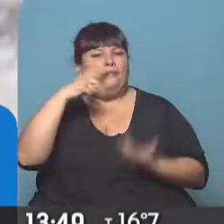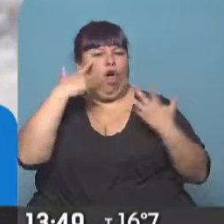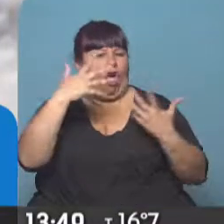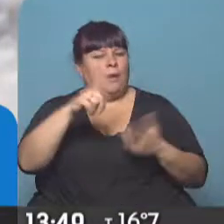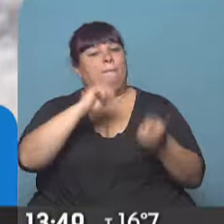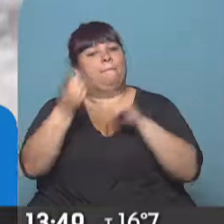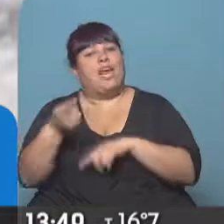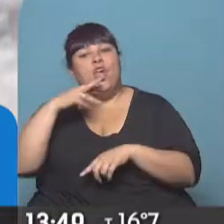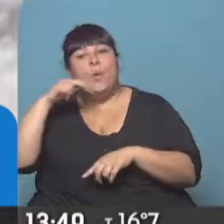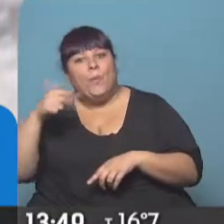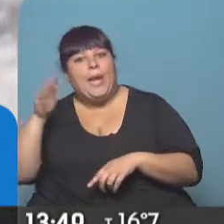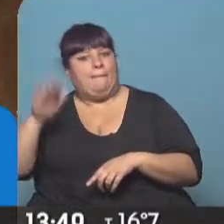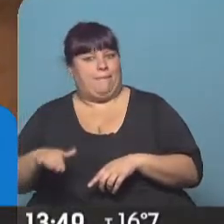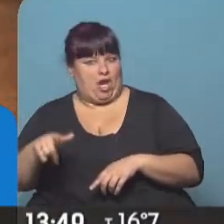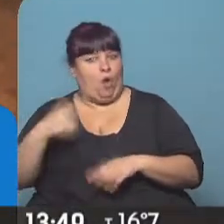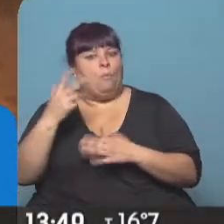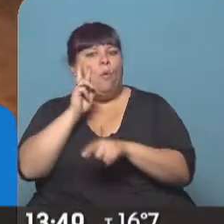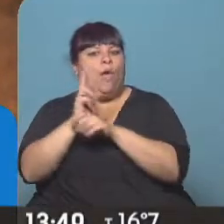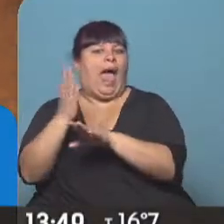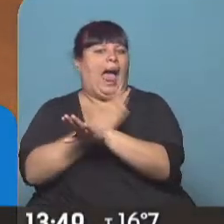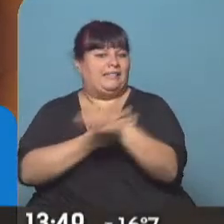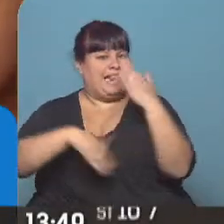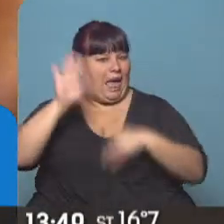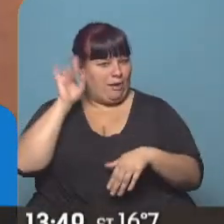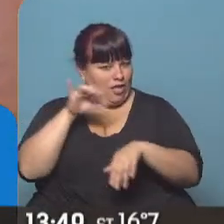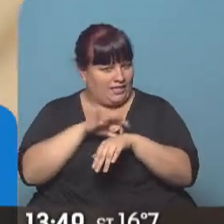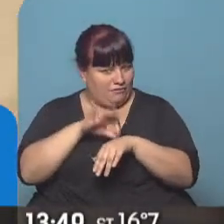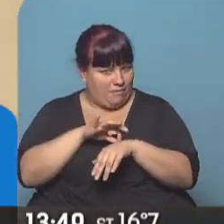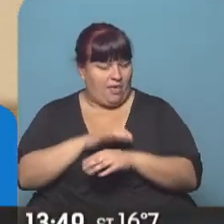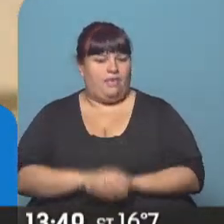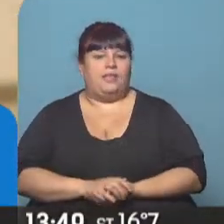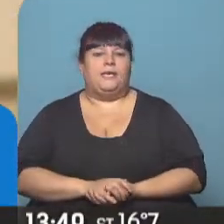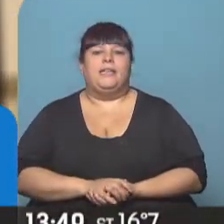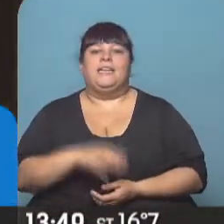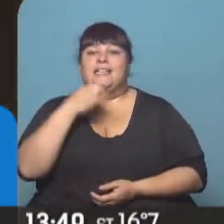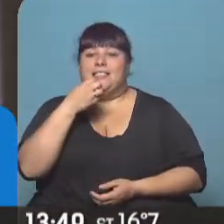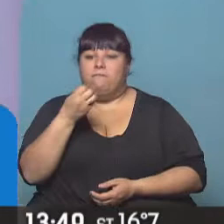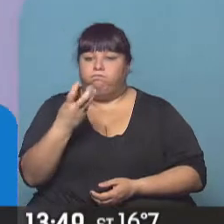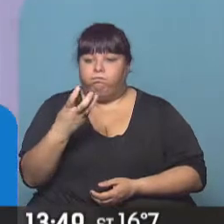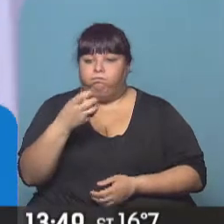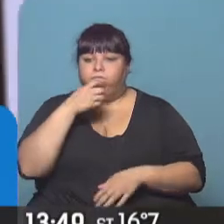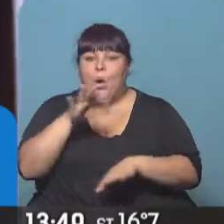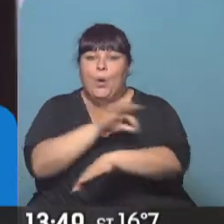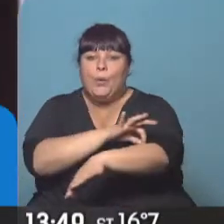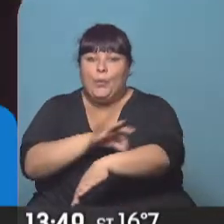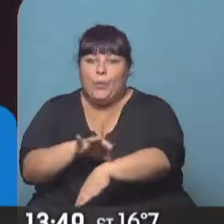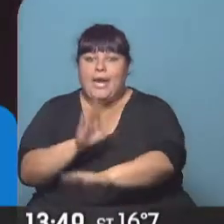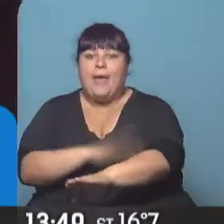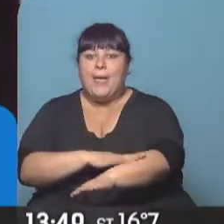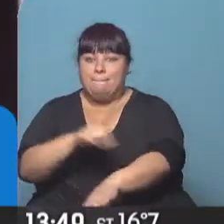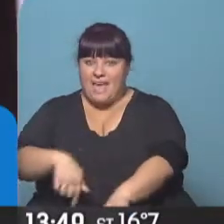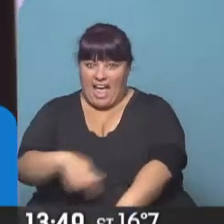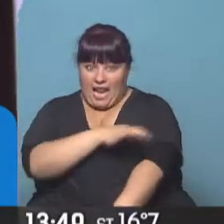y además también se puede prevenir en la mayoría de los casos si el coágulo se forma en las venas de los miembros